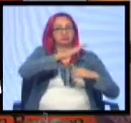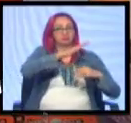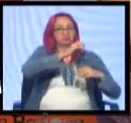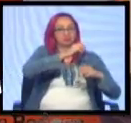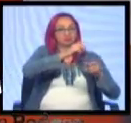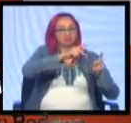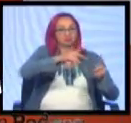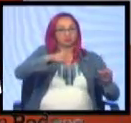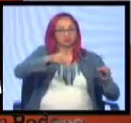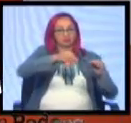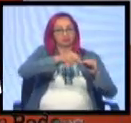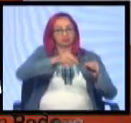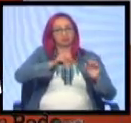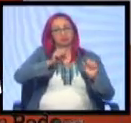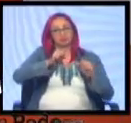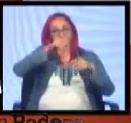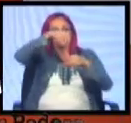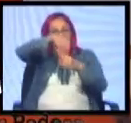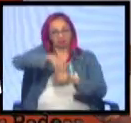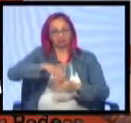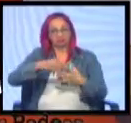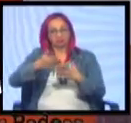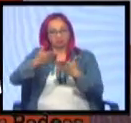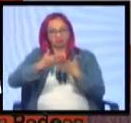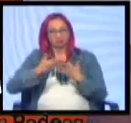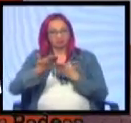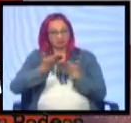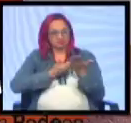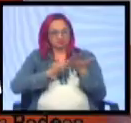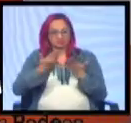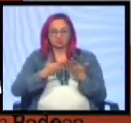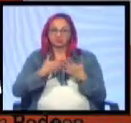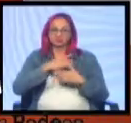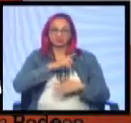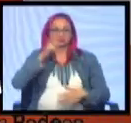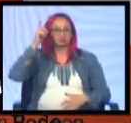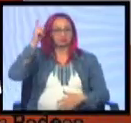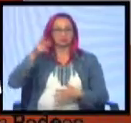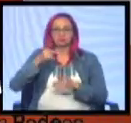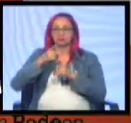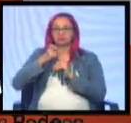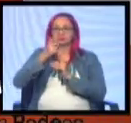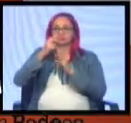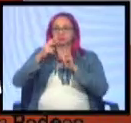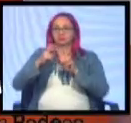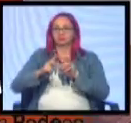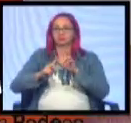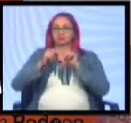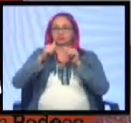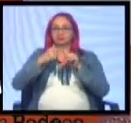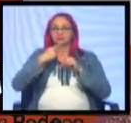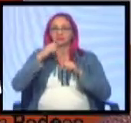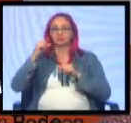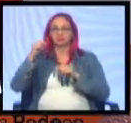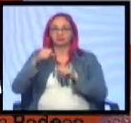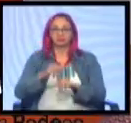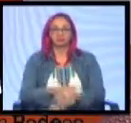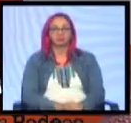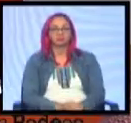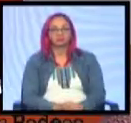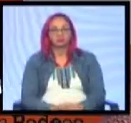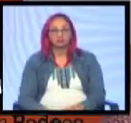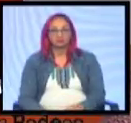personas más puedan ingresar a recibir esos servicios, por supuesto que la Junta va a revisarlo muy bien y va a decirle que seguramente